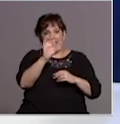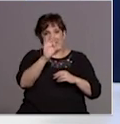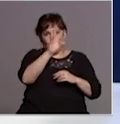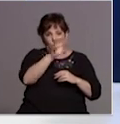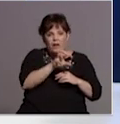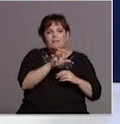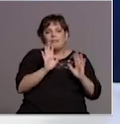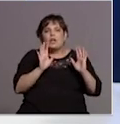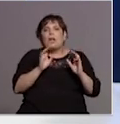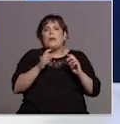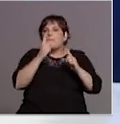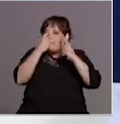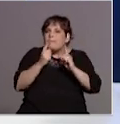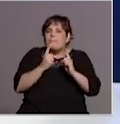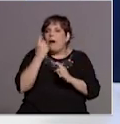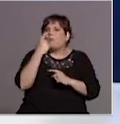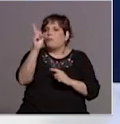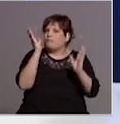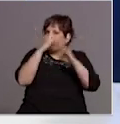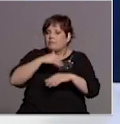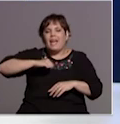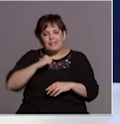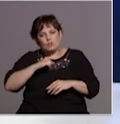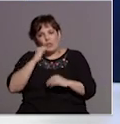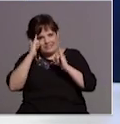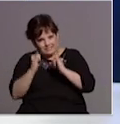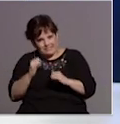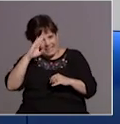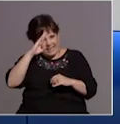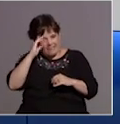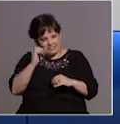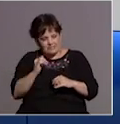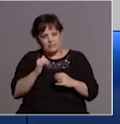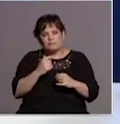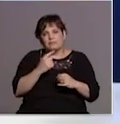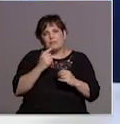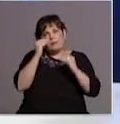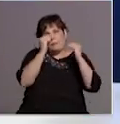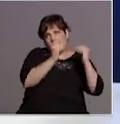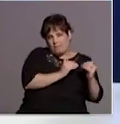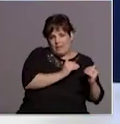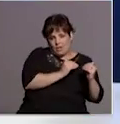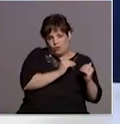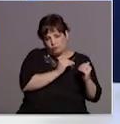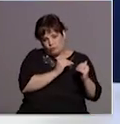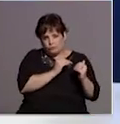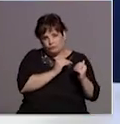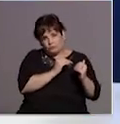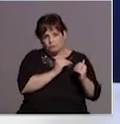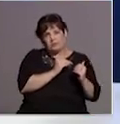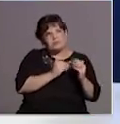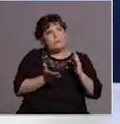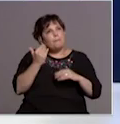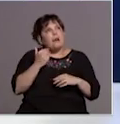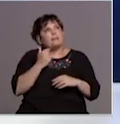tiene la misma autonomía que tiene en escocia y el e irlanda incide menos y está más y más